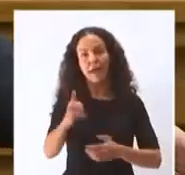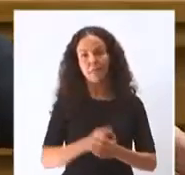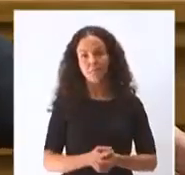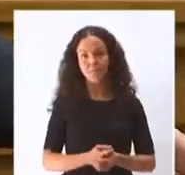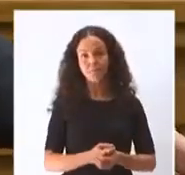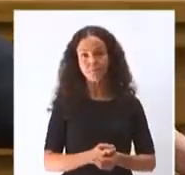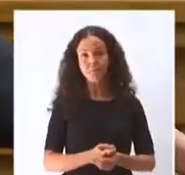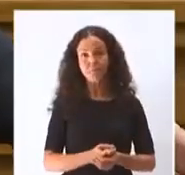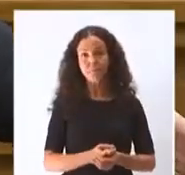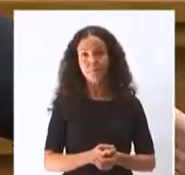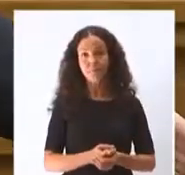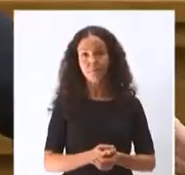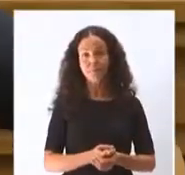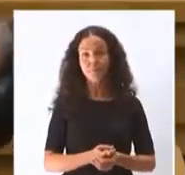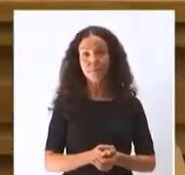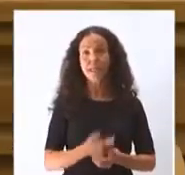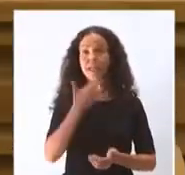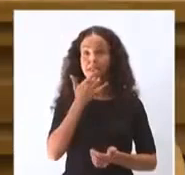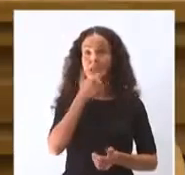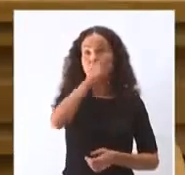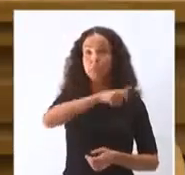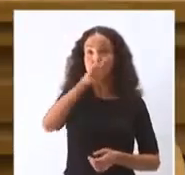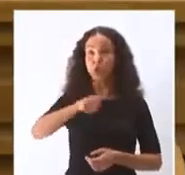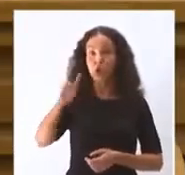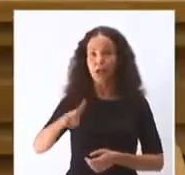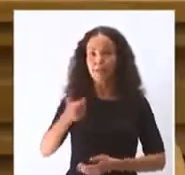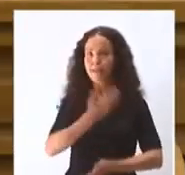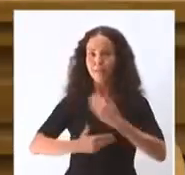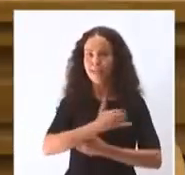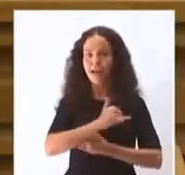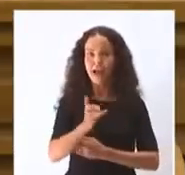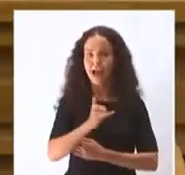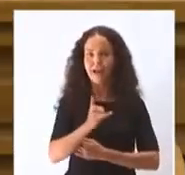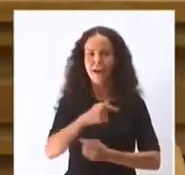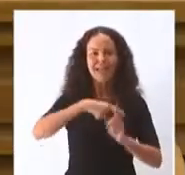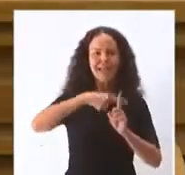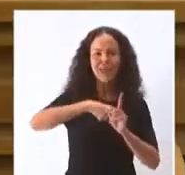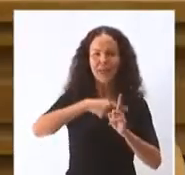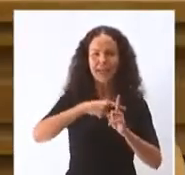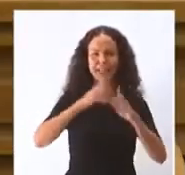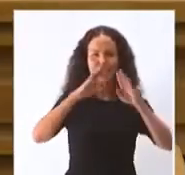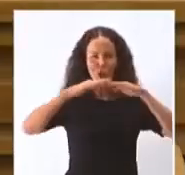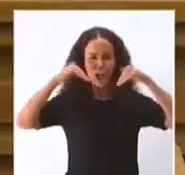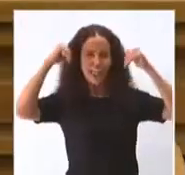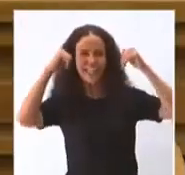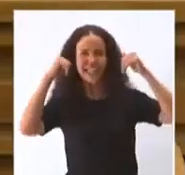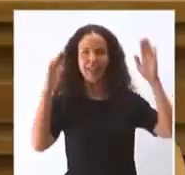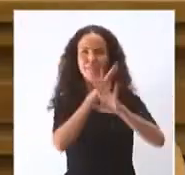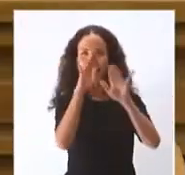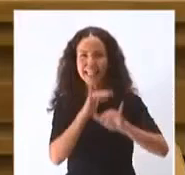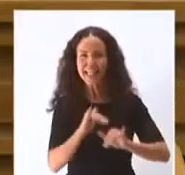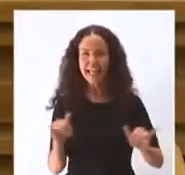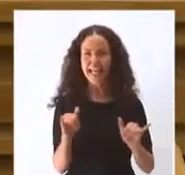experiencia y donde se ha desarrollado la verdad es que el nivel de sonrisa y de felicidad si es que se puede medir este nivel